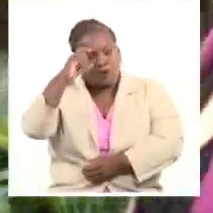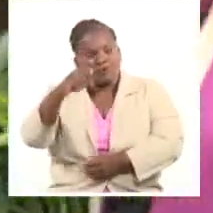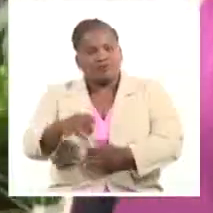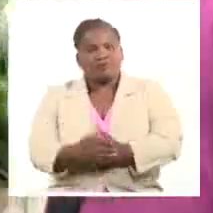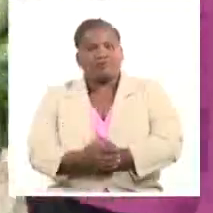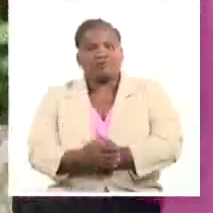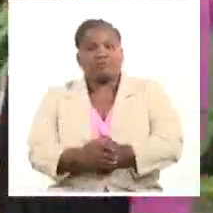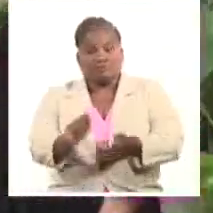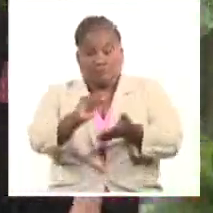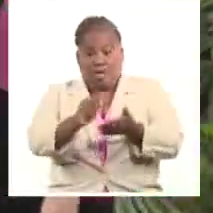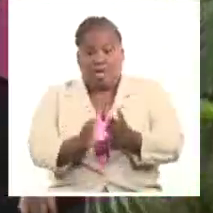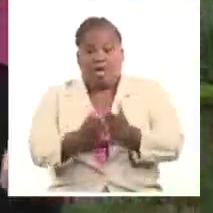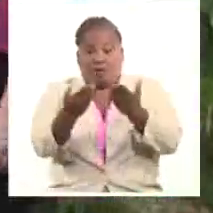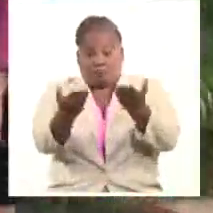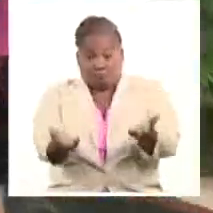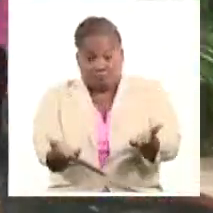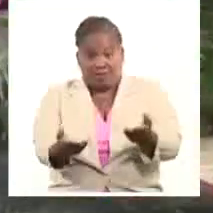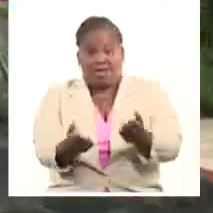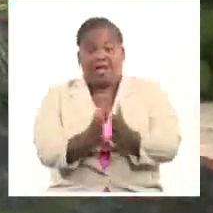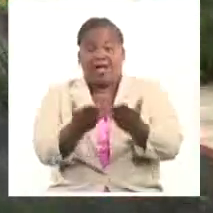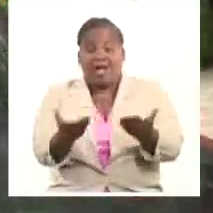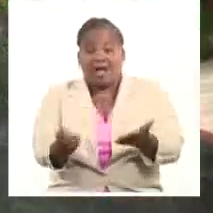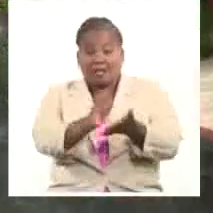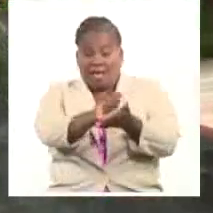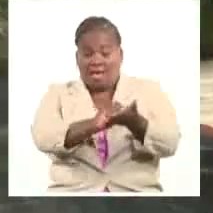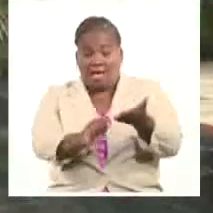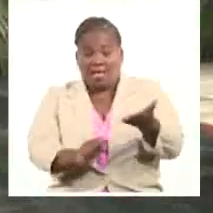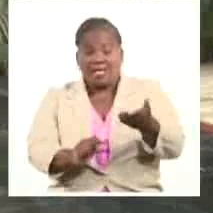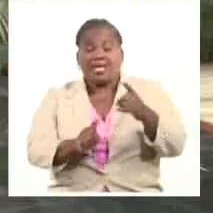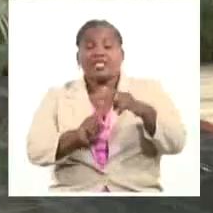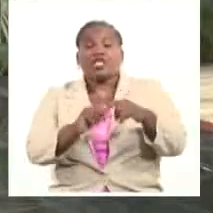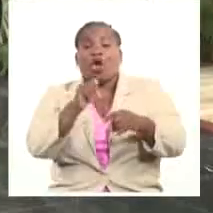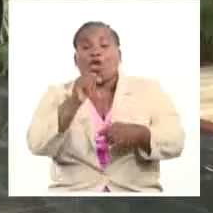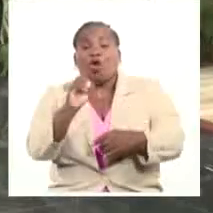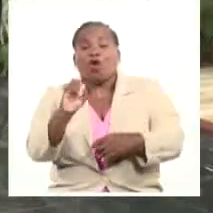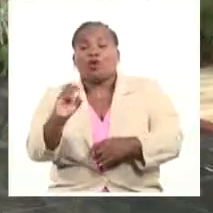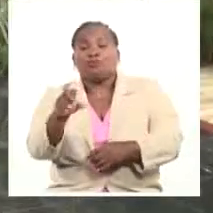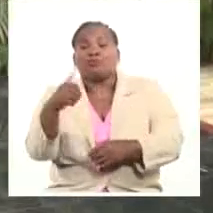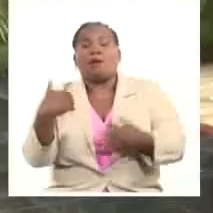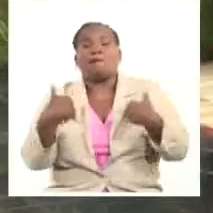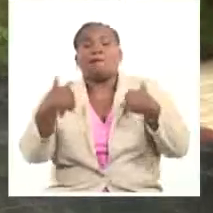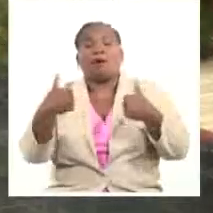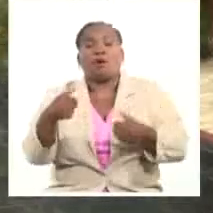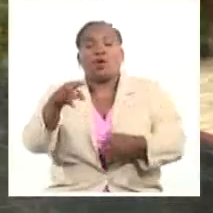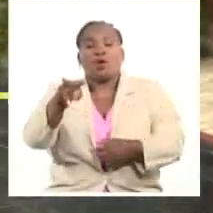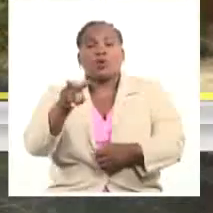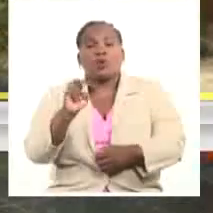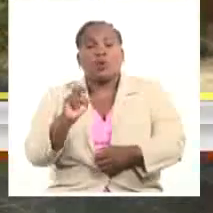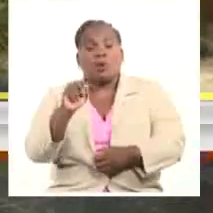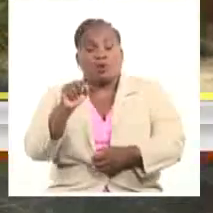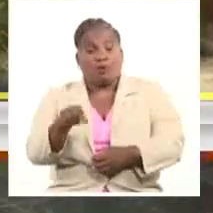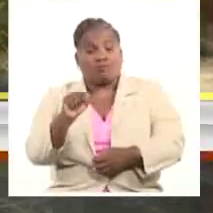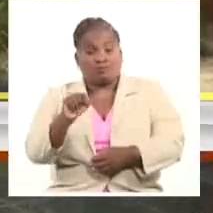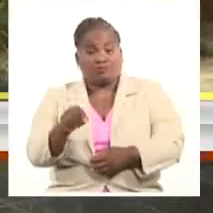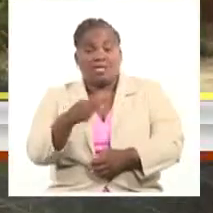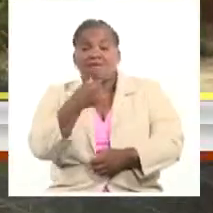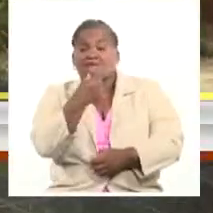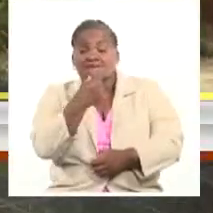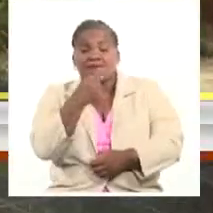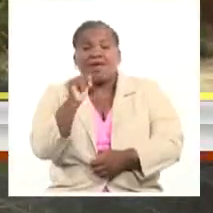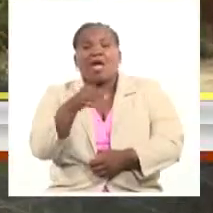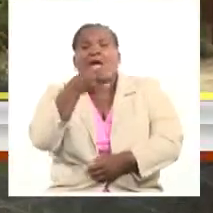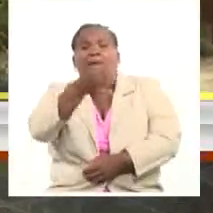Al recibir las cartas credenciales del excelentísimo señor Teodoro Sakiris, nuevo embajador de la República Helénica, el presidente cubano expresó